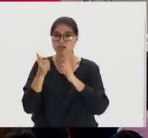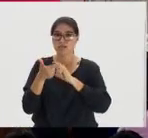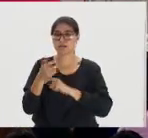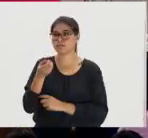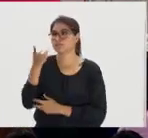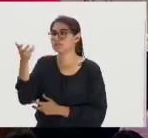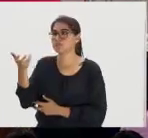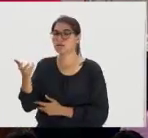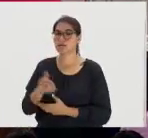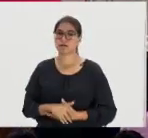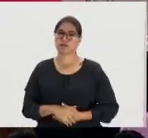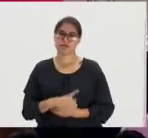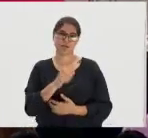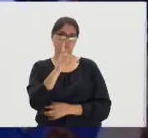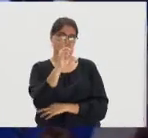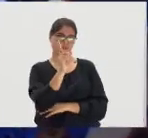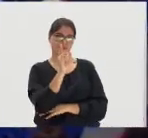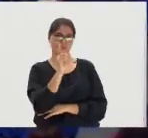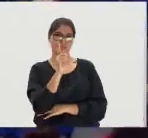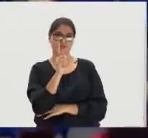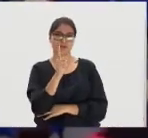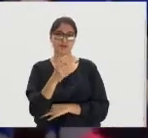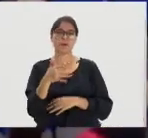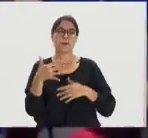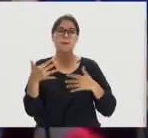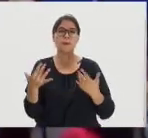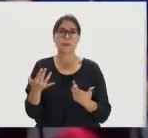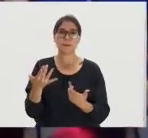águila no caza mosca.